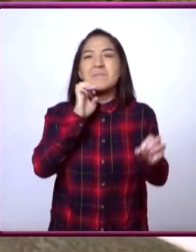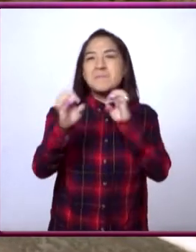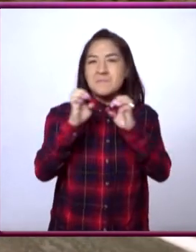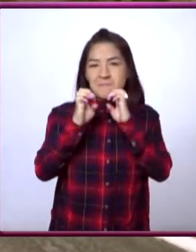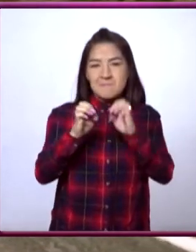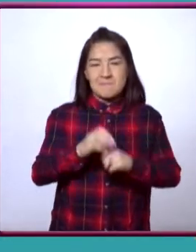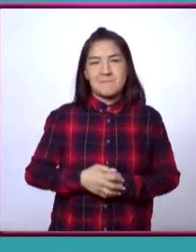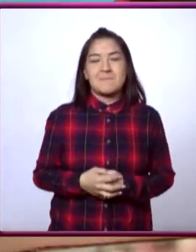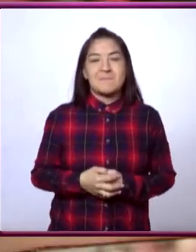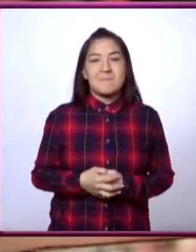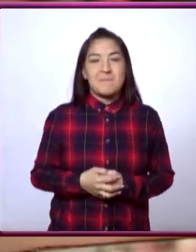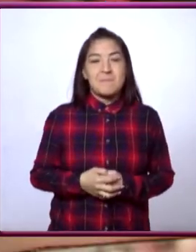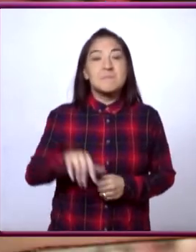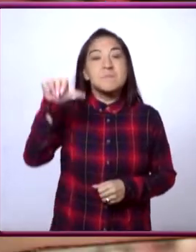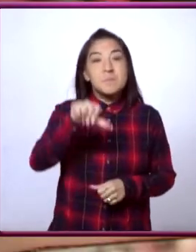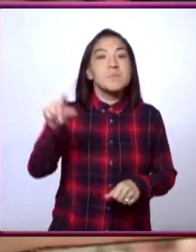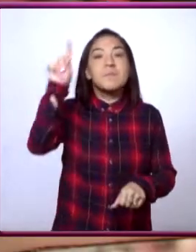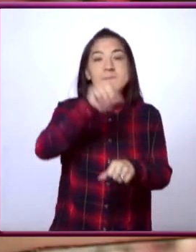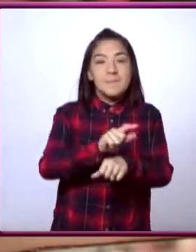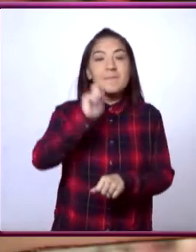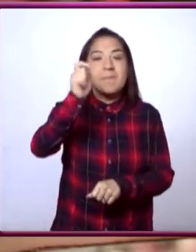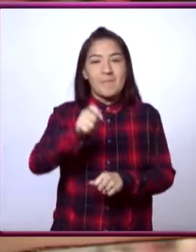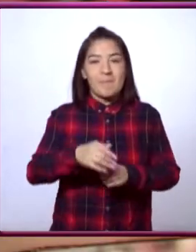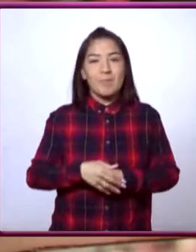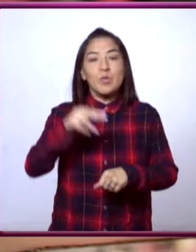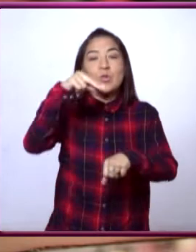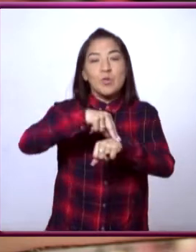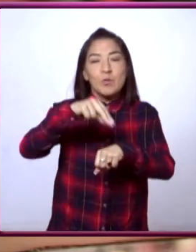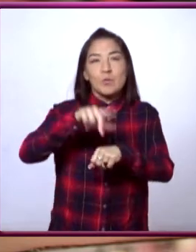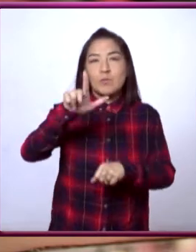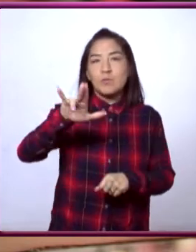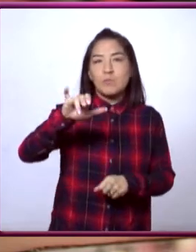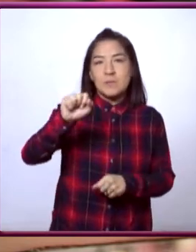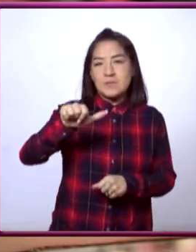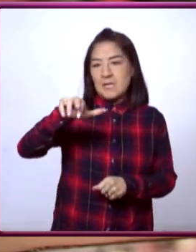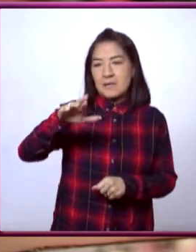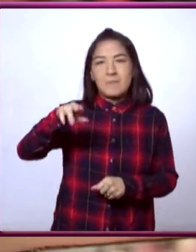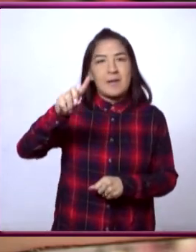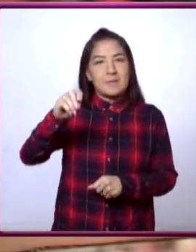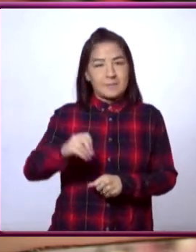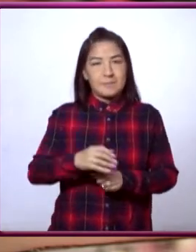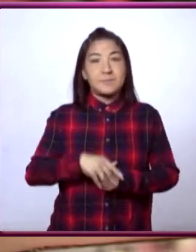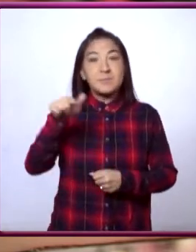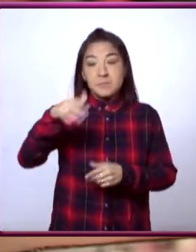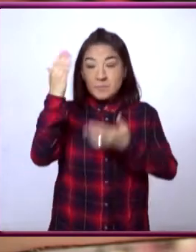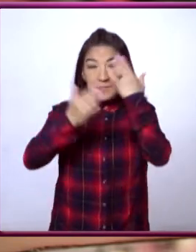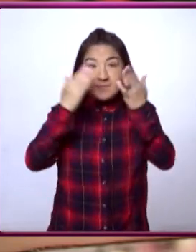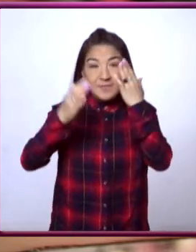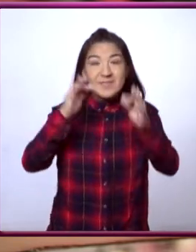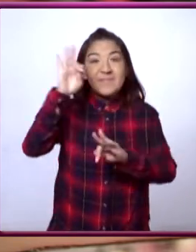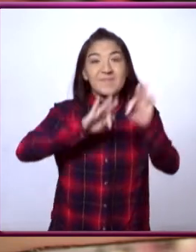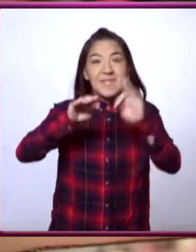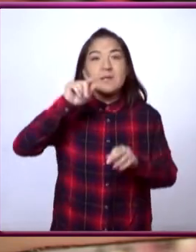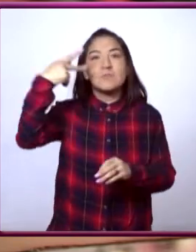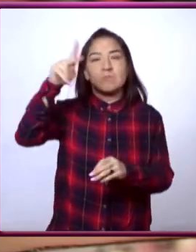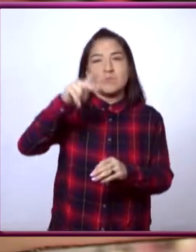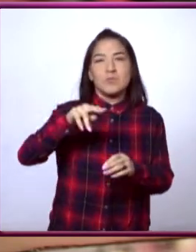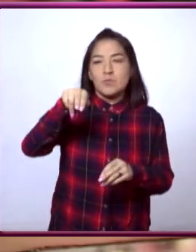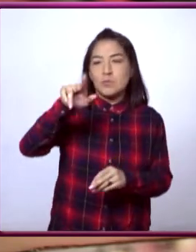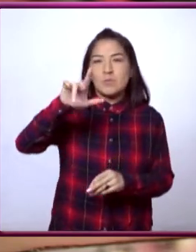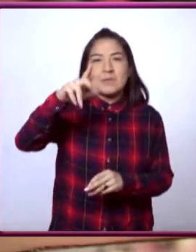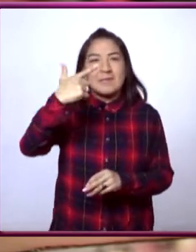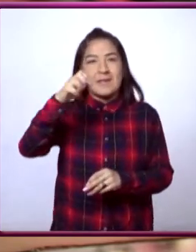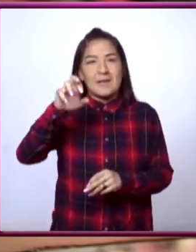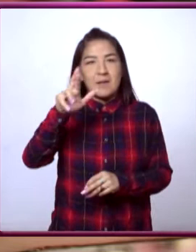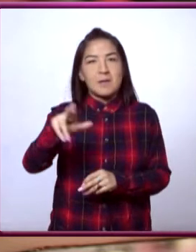mi lunch. El día de hoy tenemos como invitado al doctor Luis Armando Acosta Sánchez, que estudia Física Nuclear y Aplicaciones de la Radiación